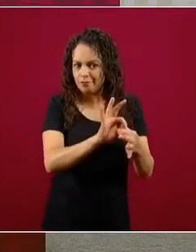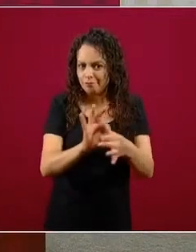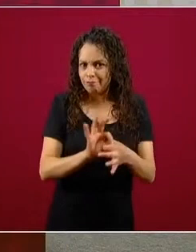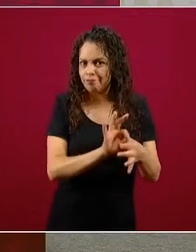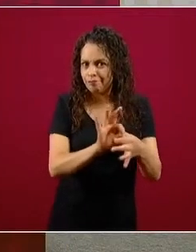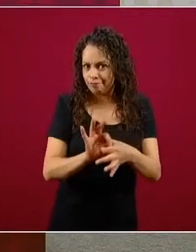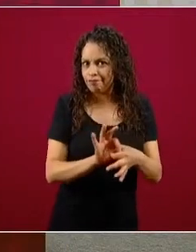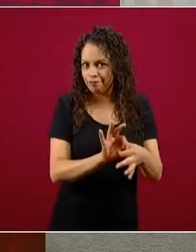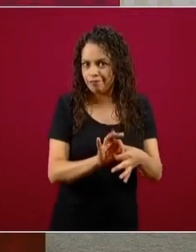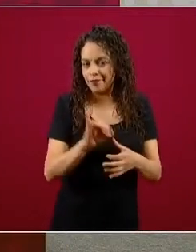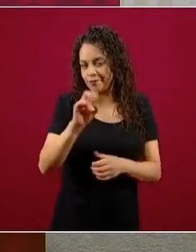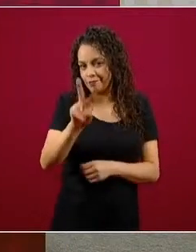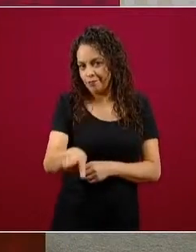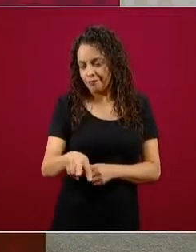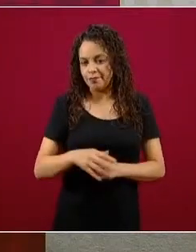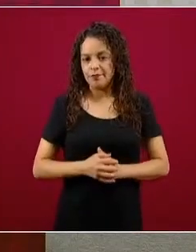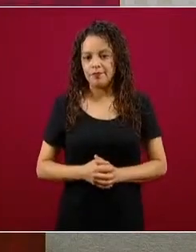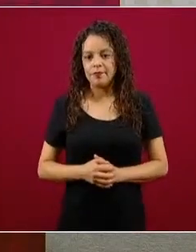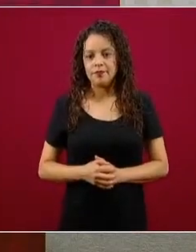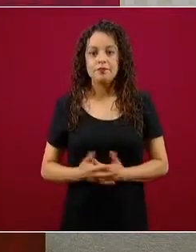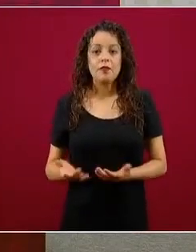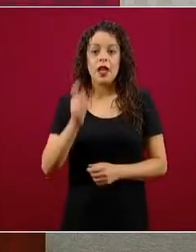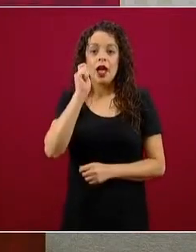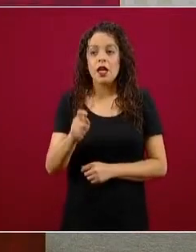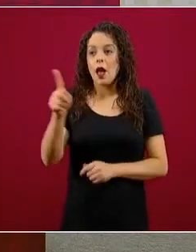Empieza una columnista o